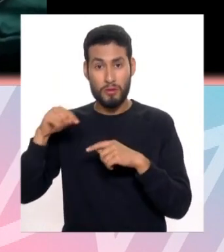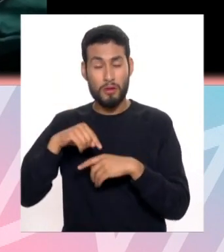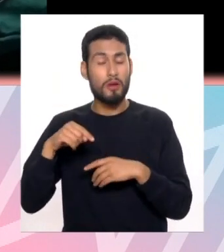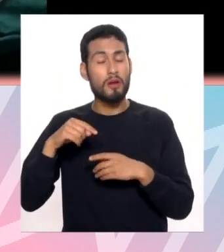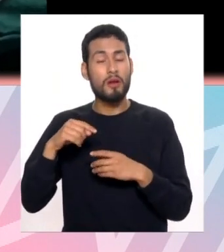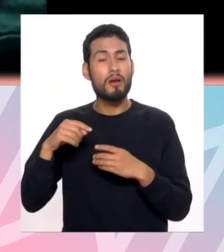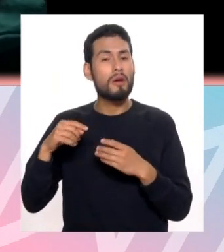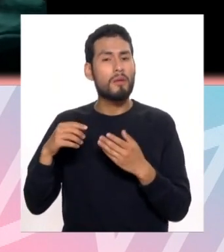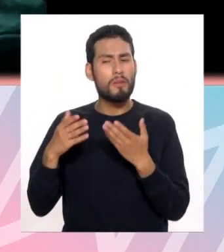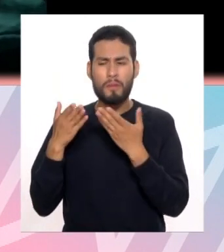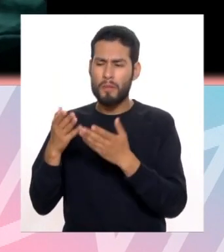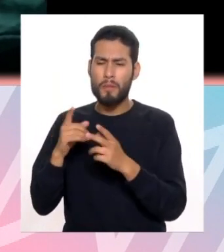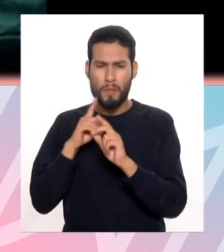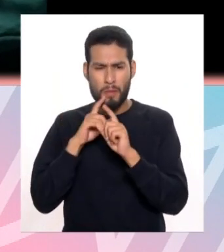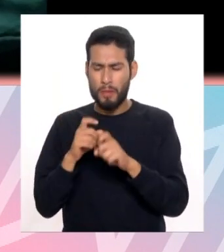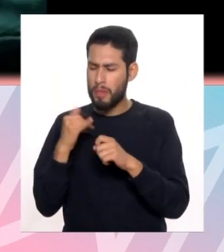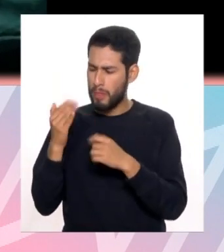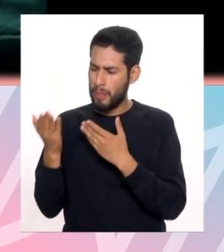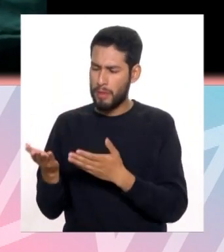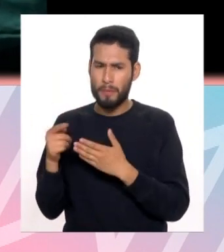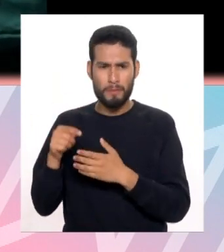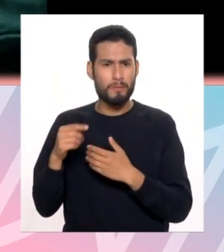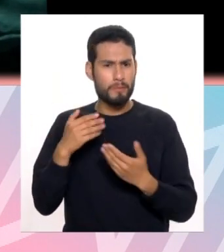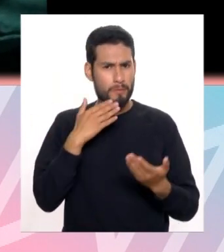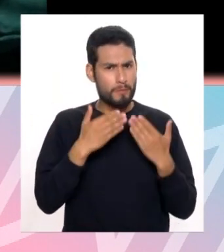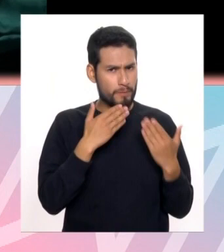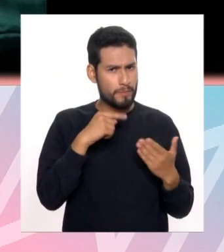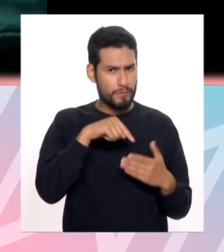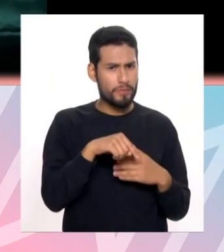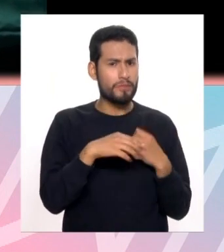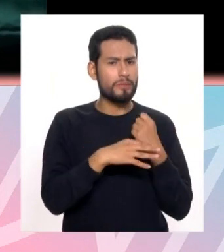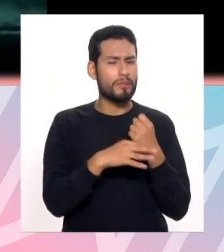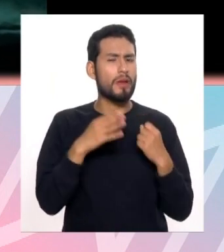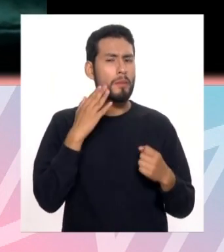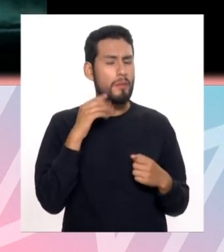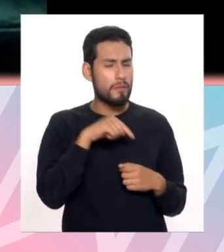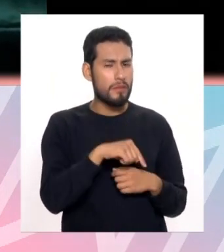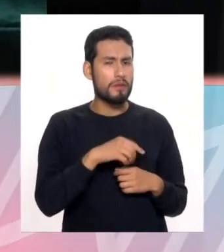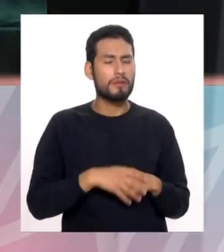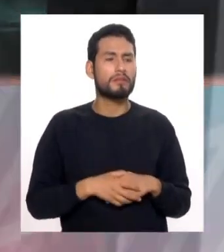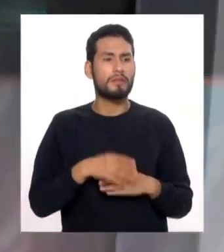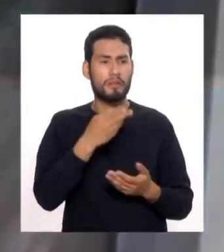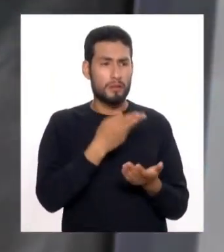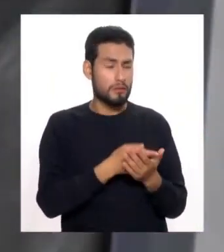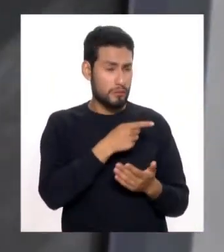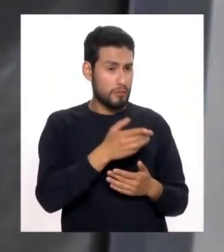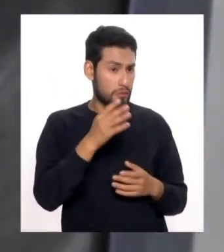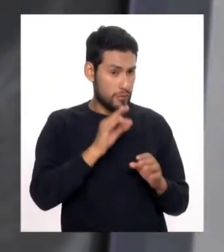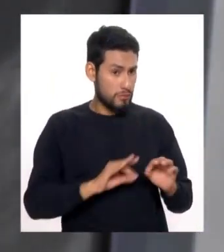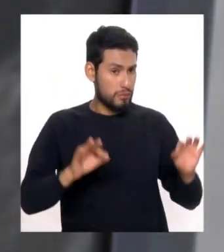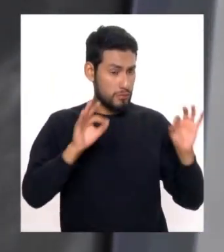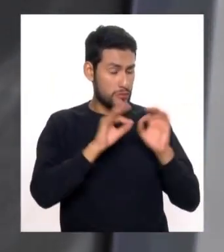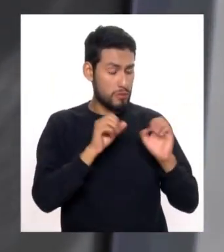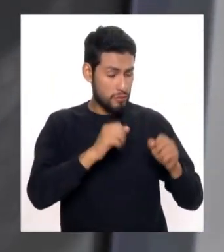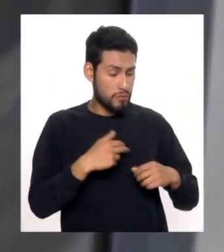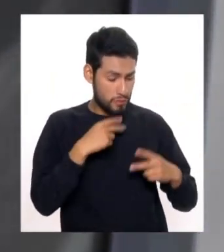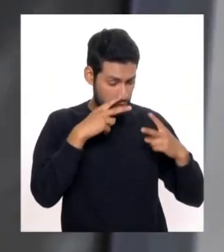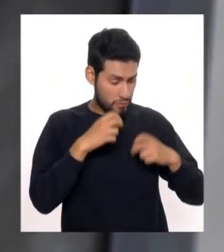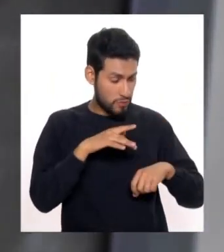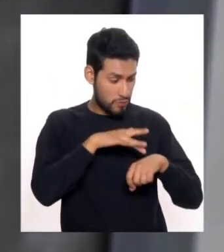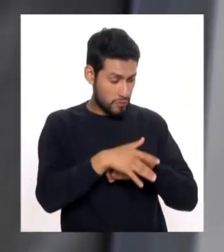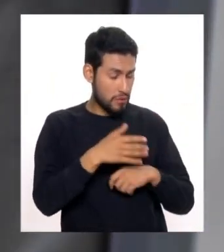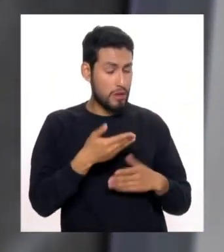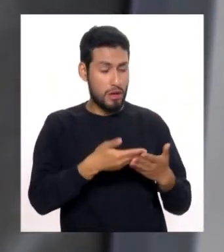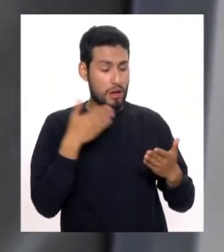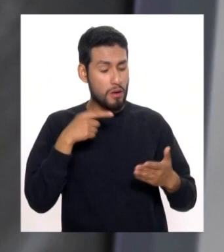pronto preguntarle a usted que nos acompaña aquí, justo conversamos un ratito, ¿ha sido para usted importante poder tener un diagnóstico